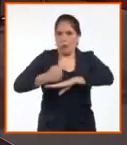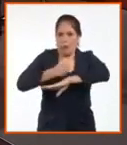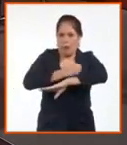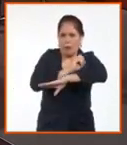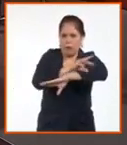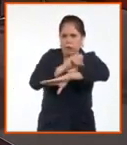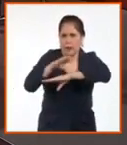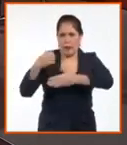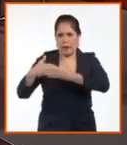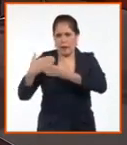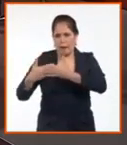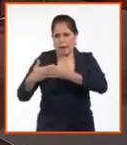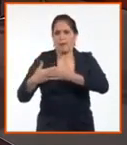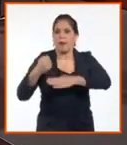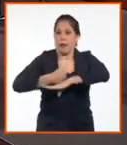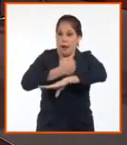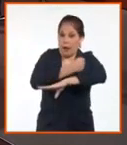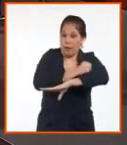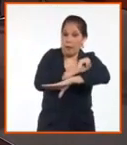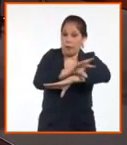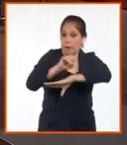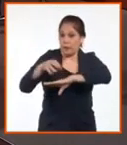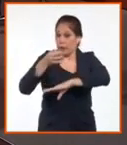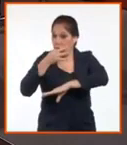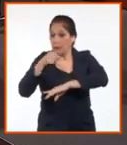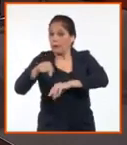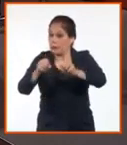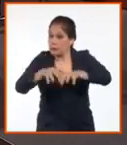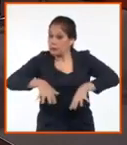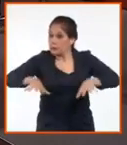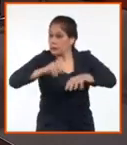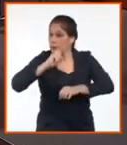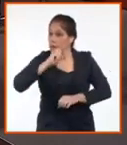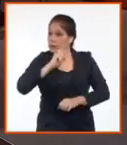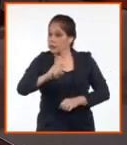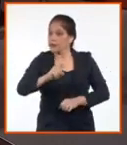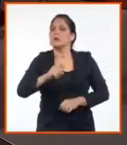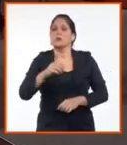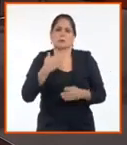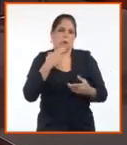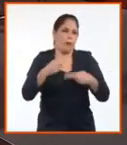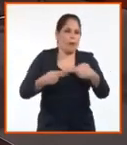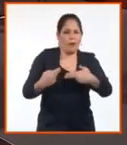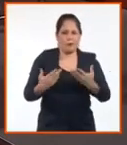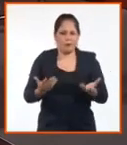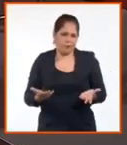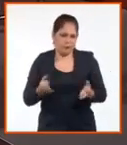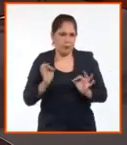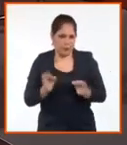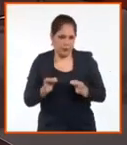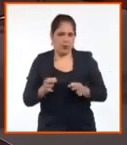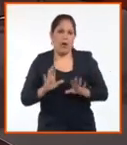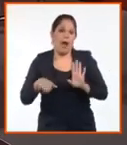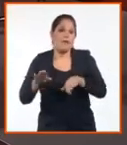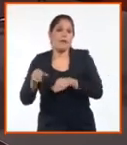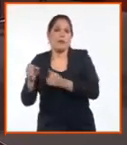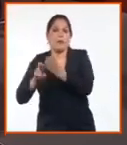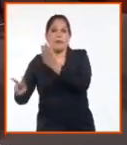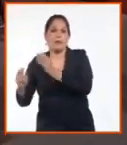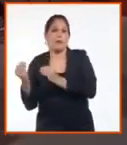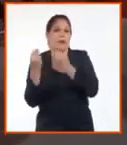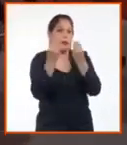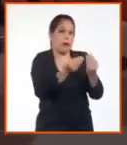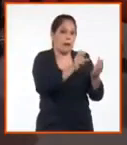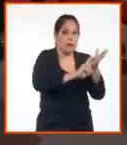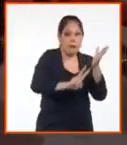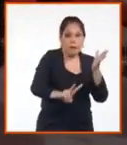medicamentos en todo el país esta circunstancia en las que como usted decía a veces hay que mover un territorio para otro para llenar los